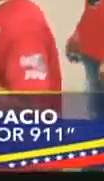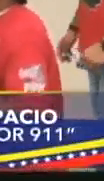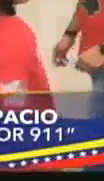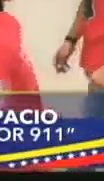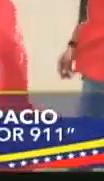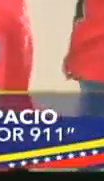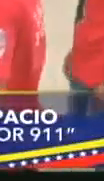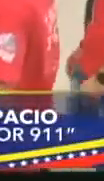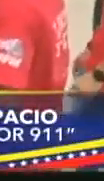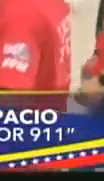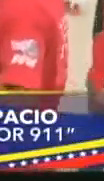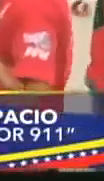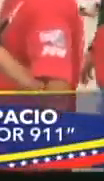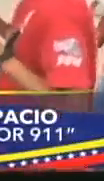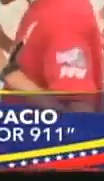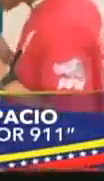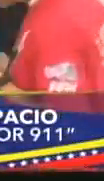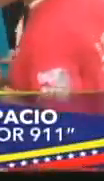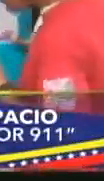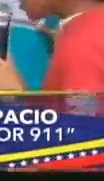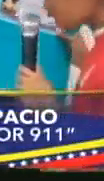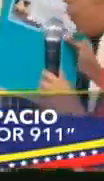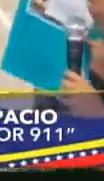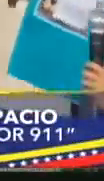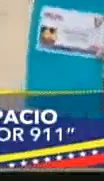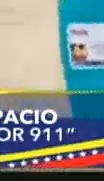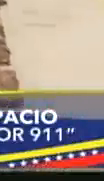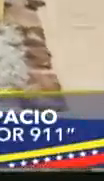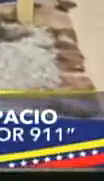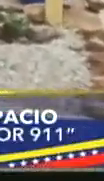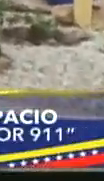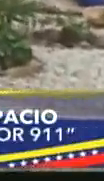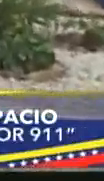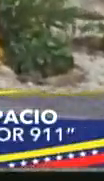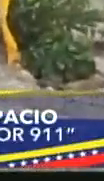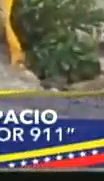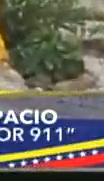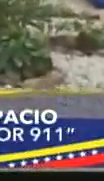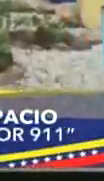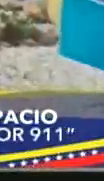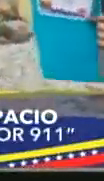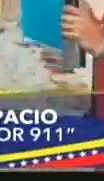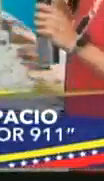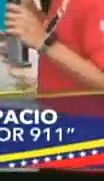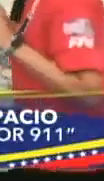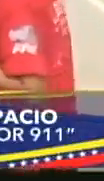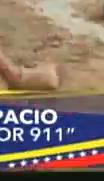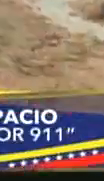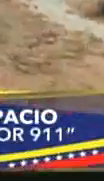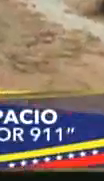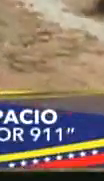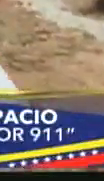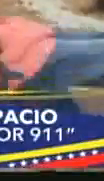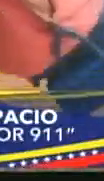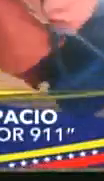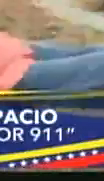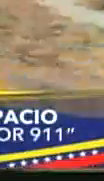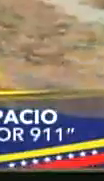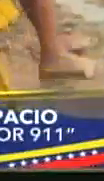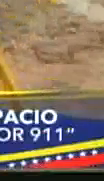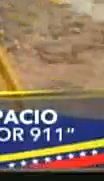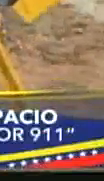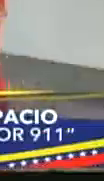poder popular, las alegrías y las necesidades cubiertas por un estado que